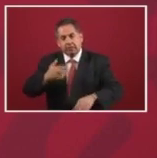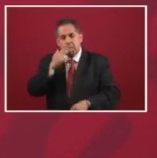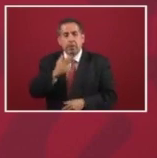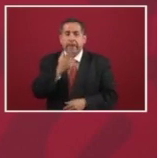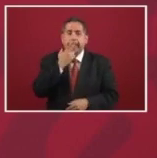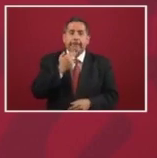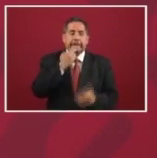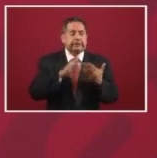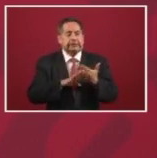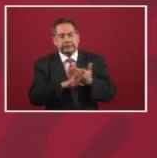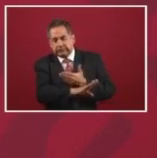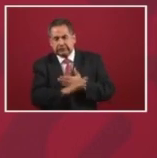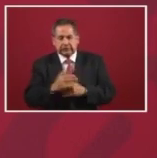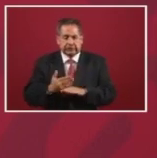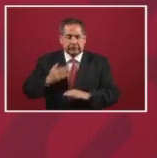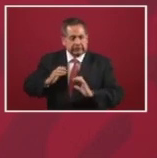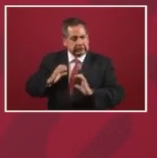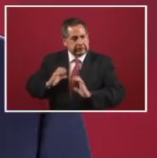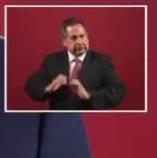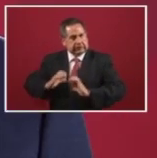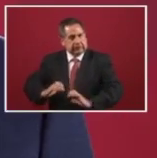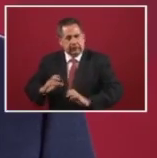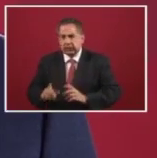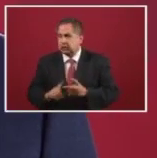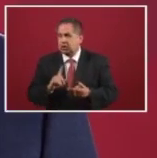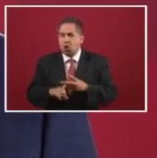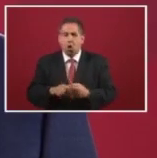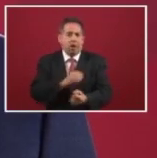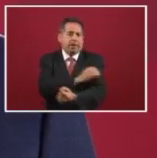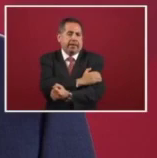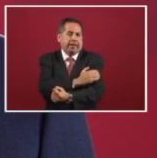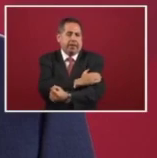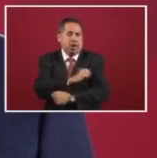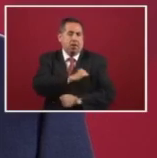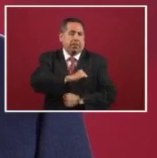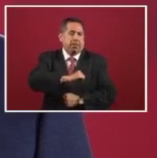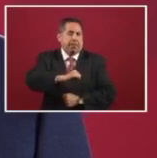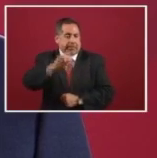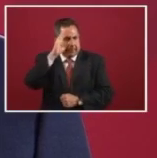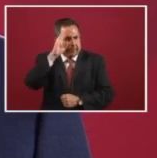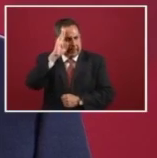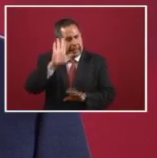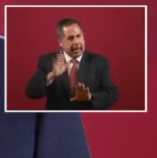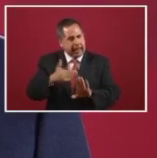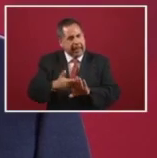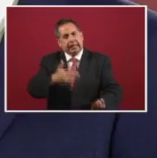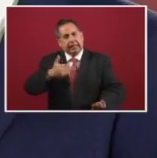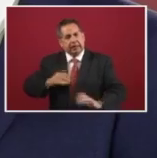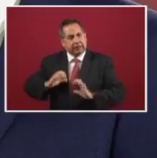diabetes, como la hipertensión,